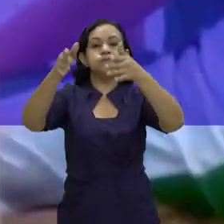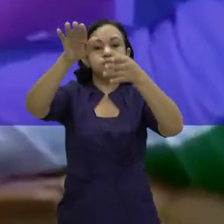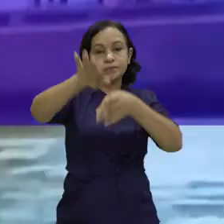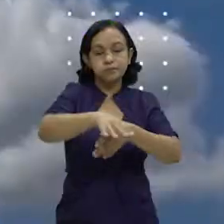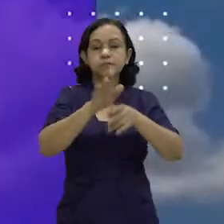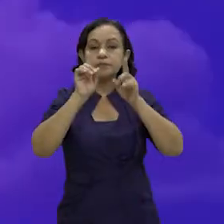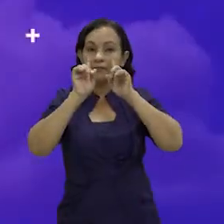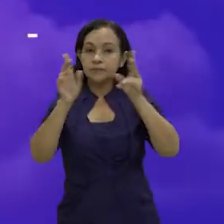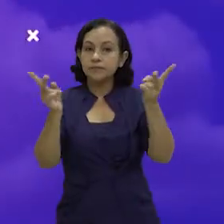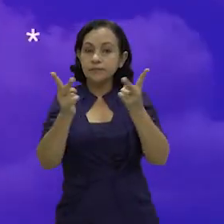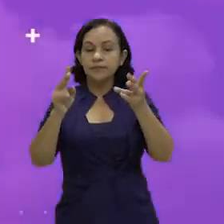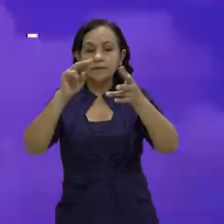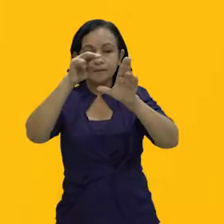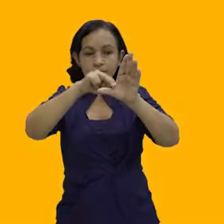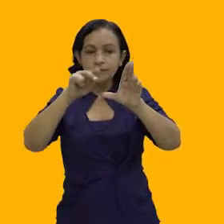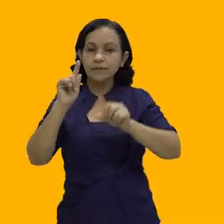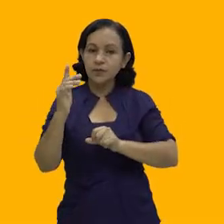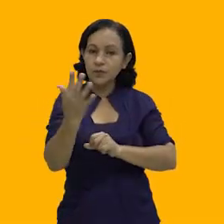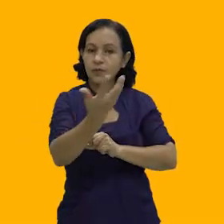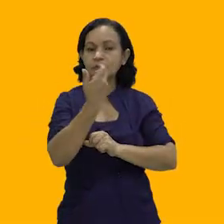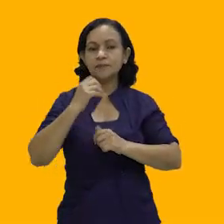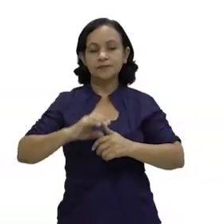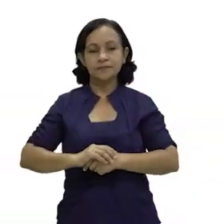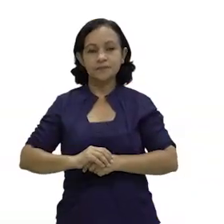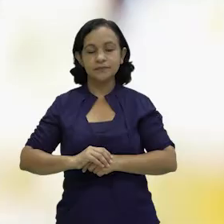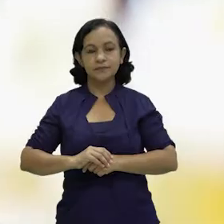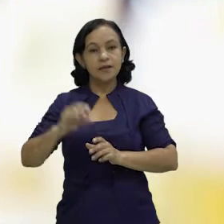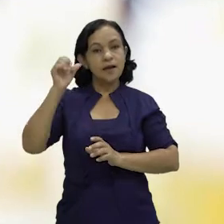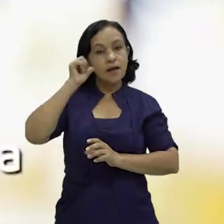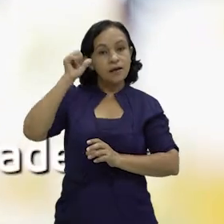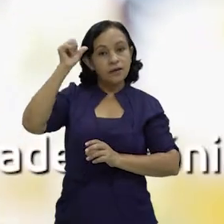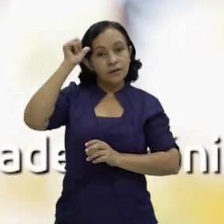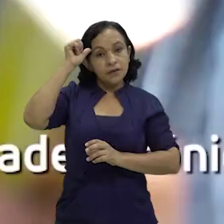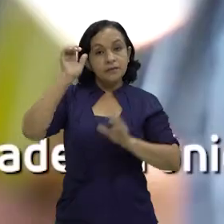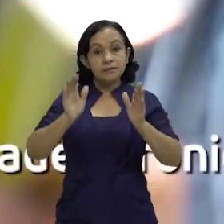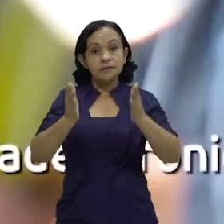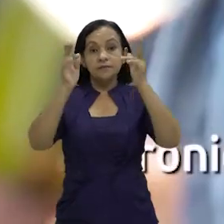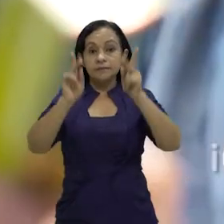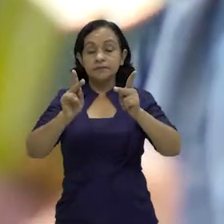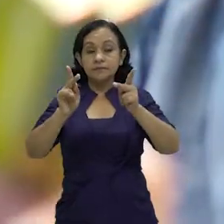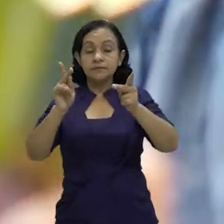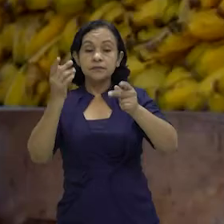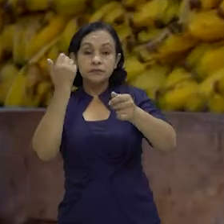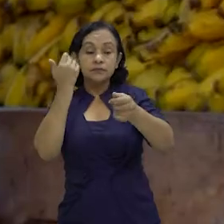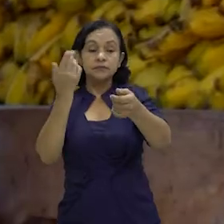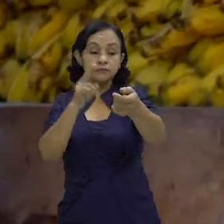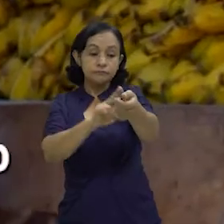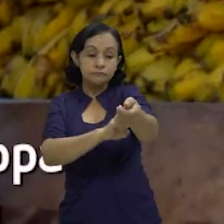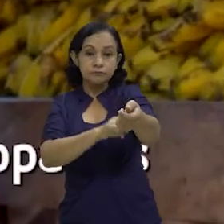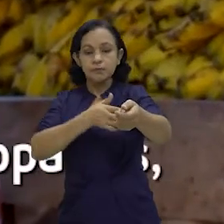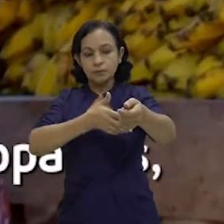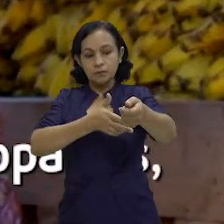de marejadas. Prevenir es vivir. Sinapred somos todos. Adultos mayores y personas con enfermedades crónicas